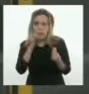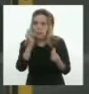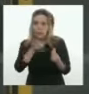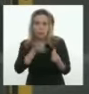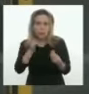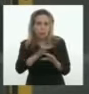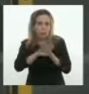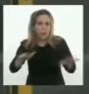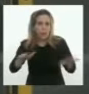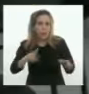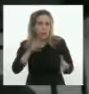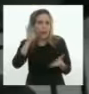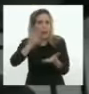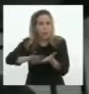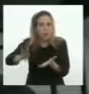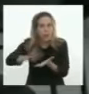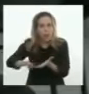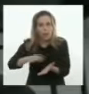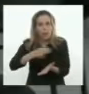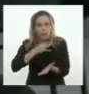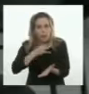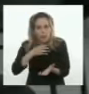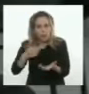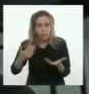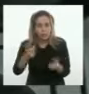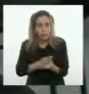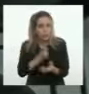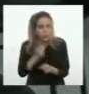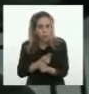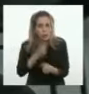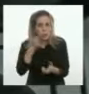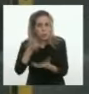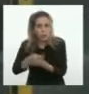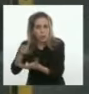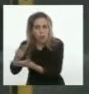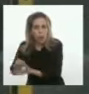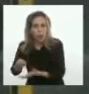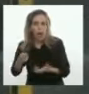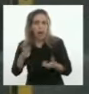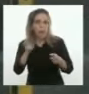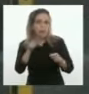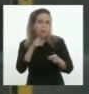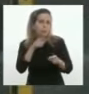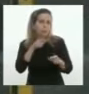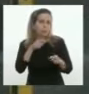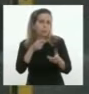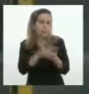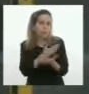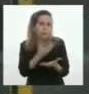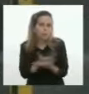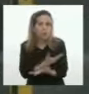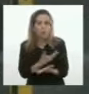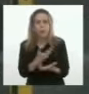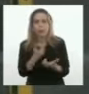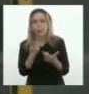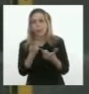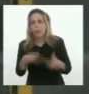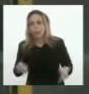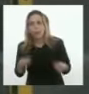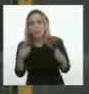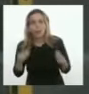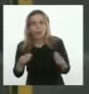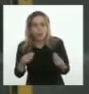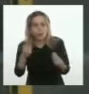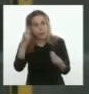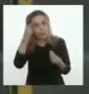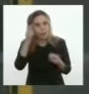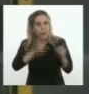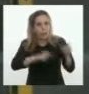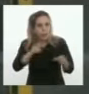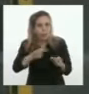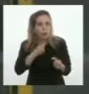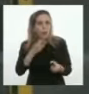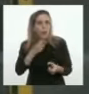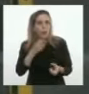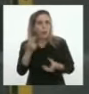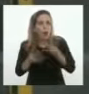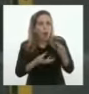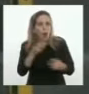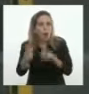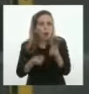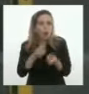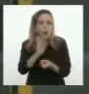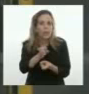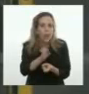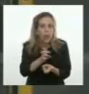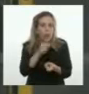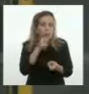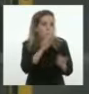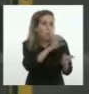ese cuello de botella al que periódicamente nos sometemos y que es esa demanda de dólares que no tenemos y que